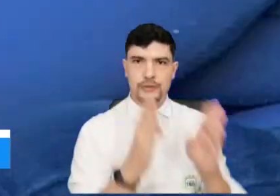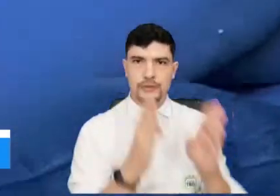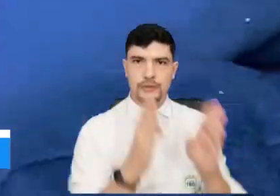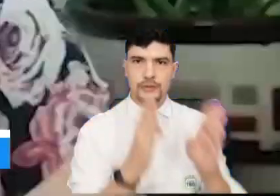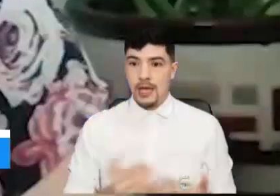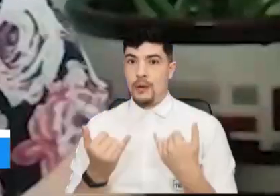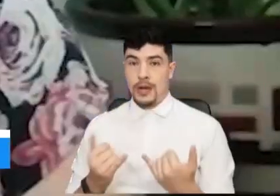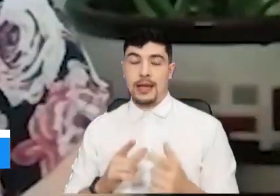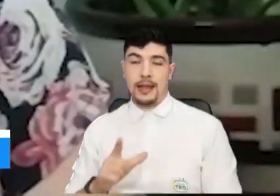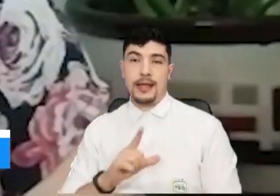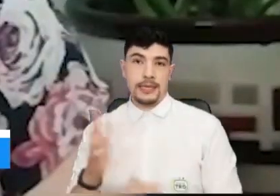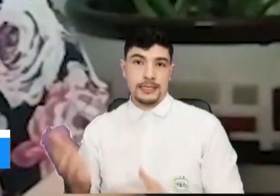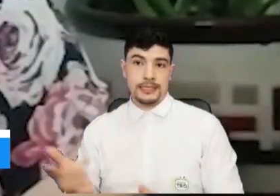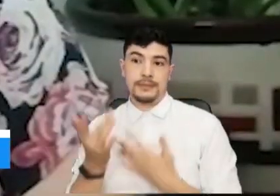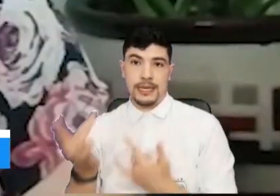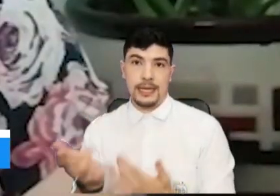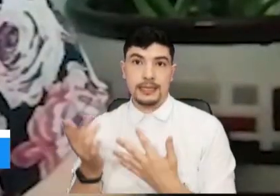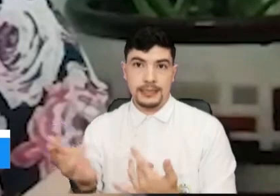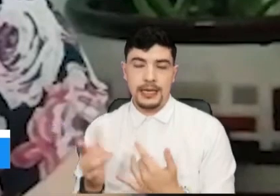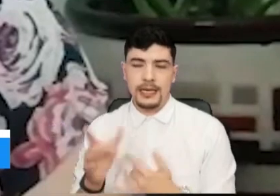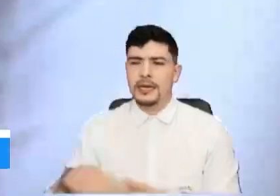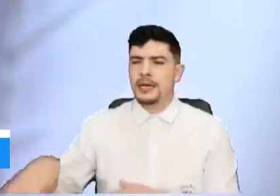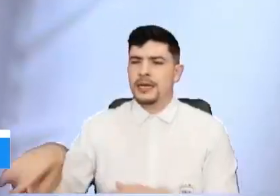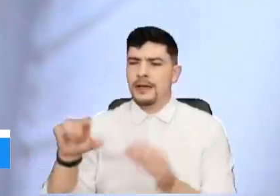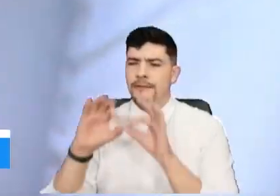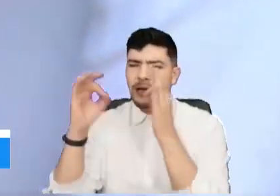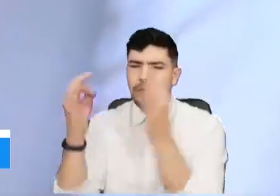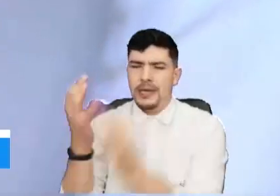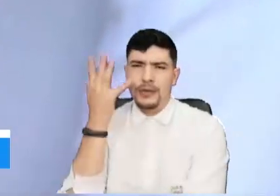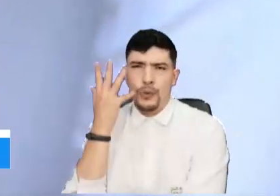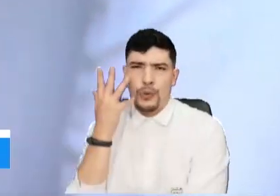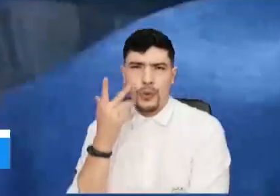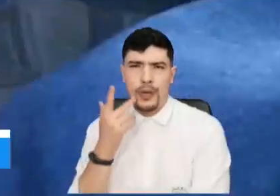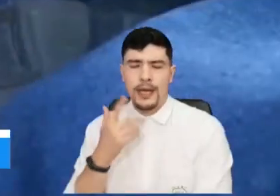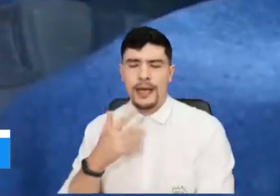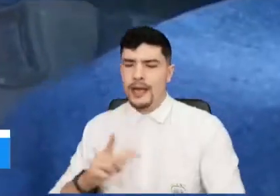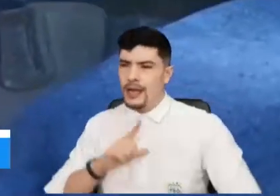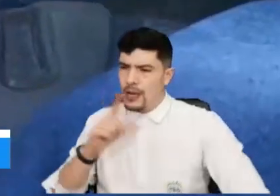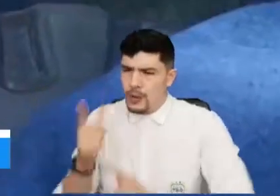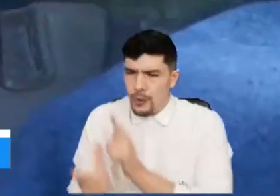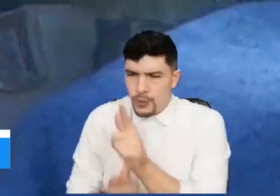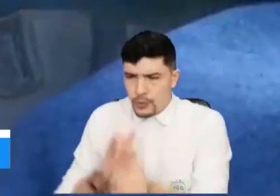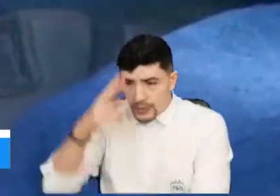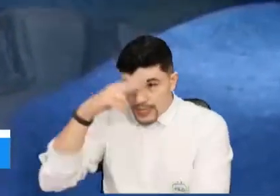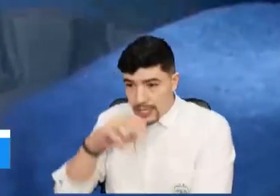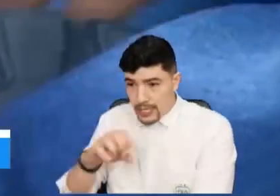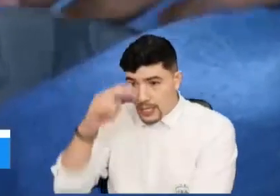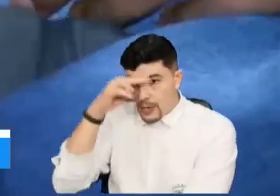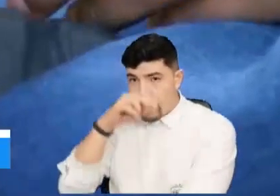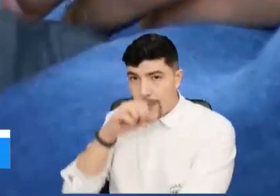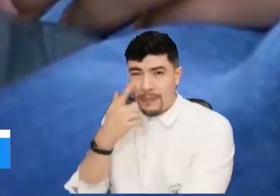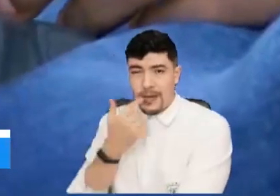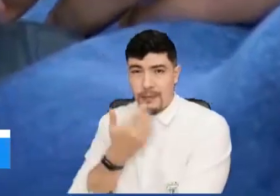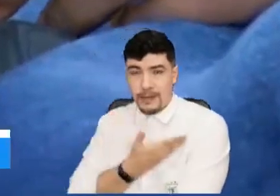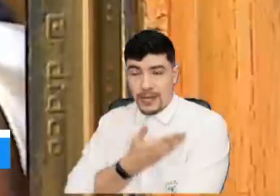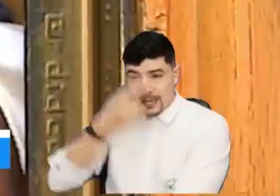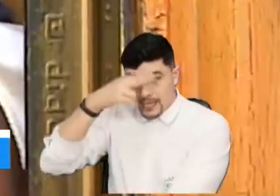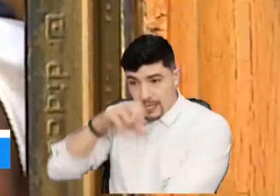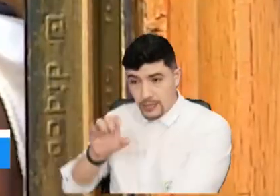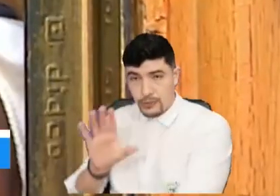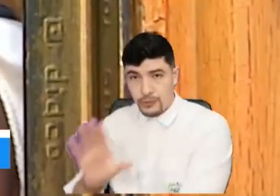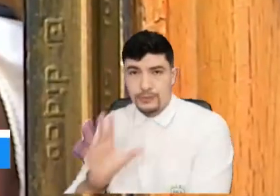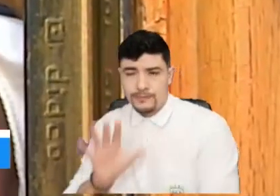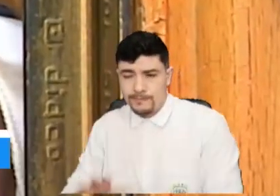a día y que se ven enfrentados a miles de barreras de acceso. Vale aclarar que en la norma 1388 ya existía una